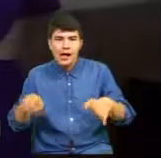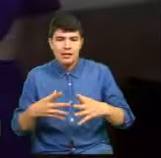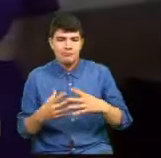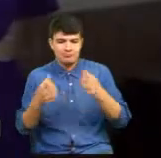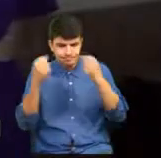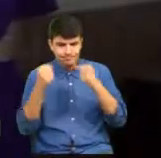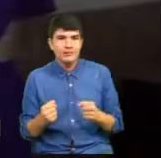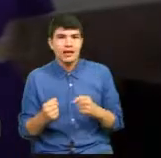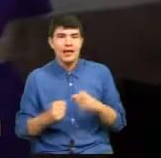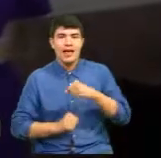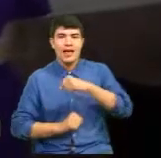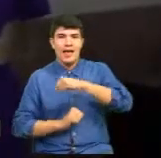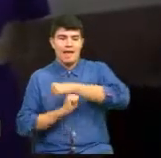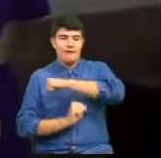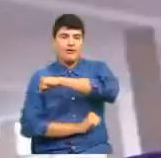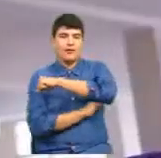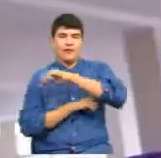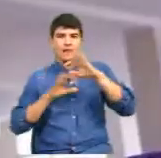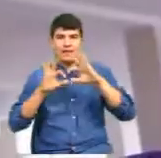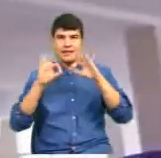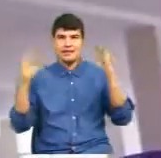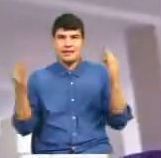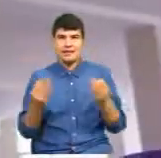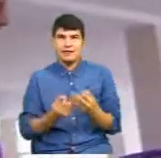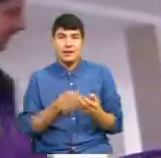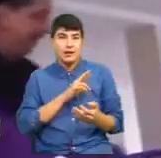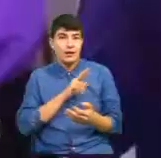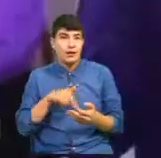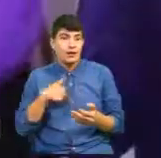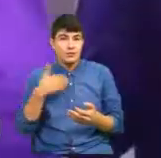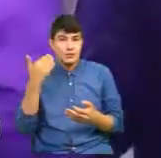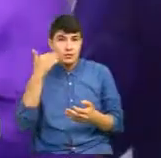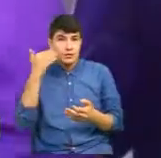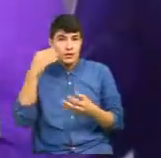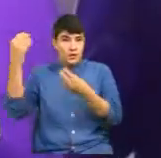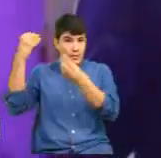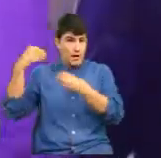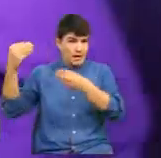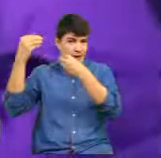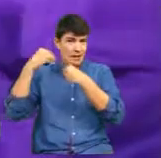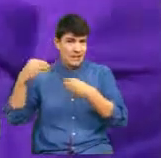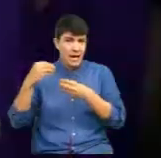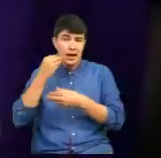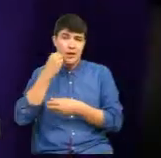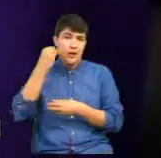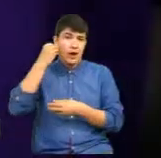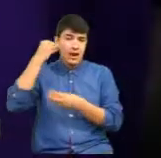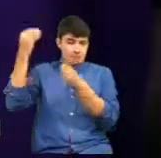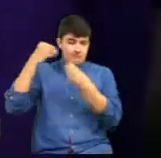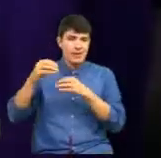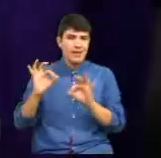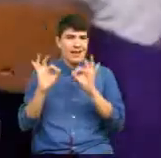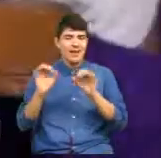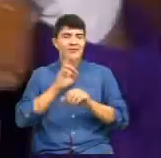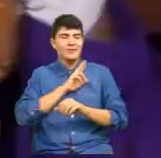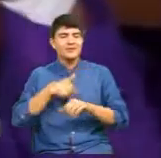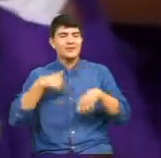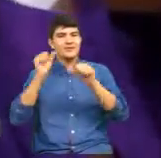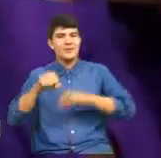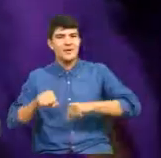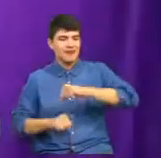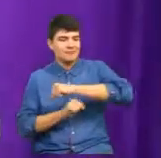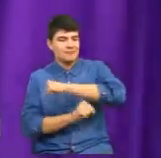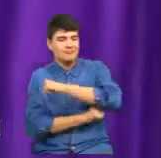nuestra familia. Cuando tenemos unos buenos cimientos y una buena formación en nuestros hogares, podemos fundamentar de mejor manera unos